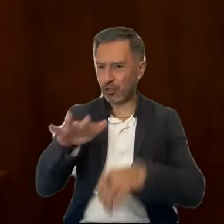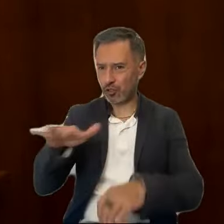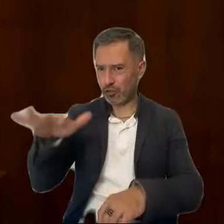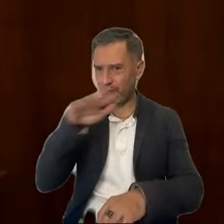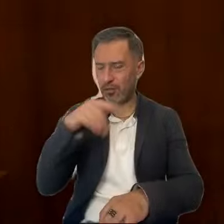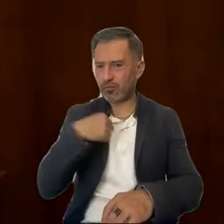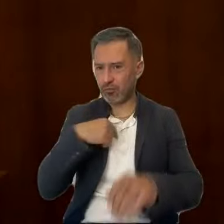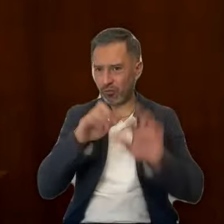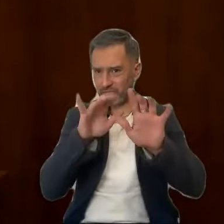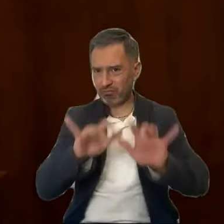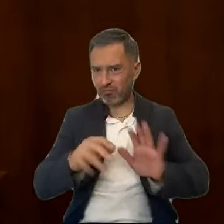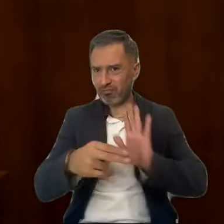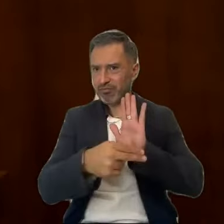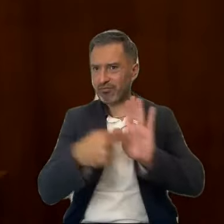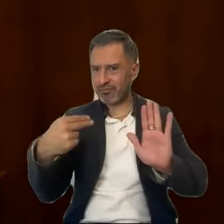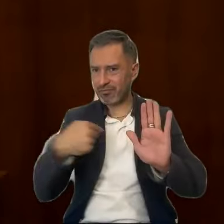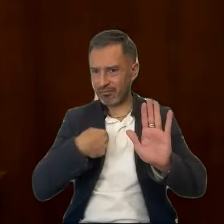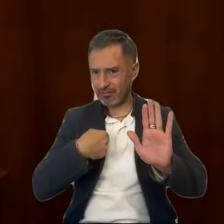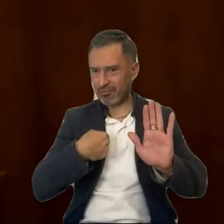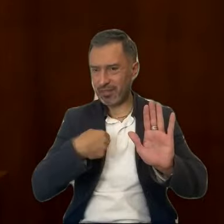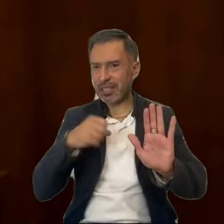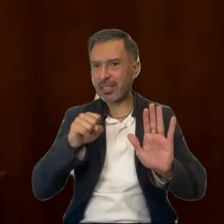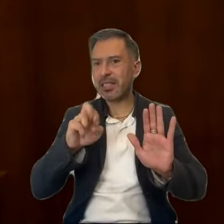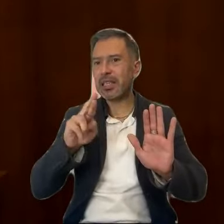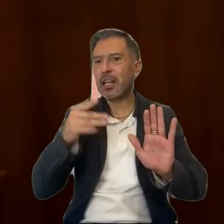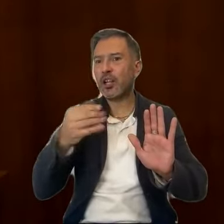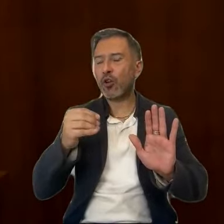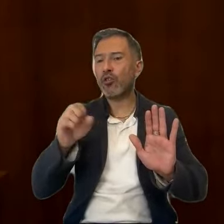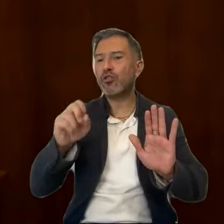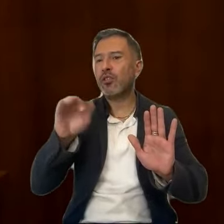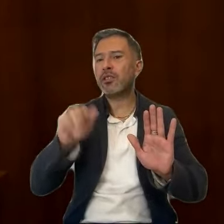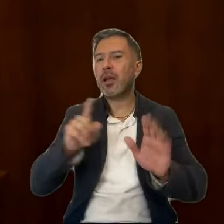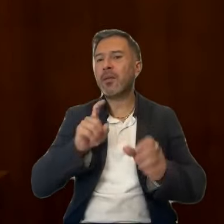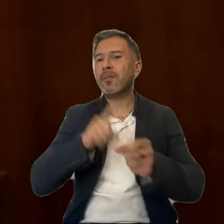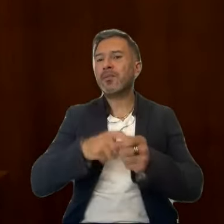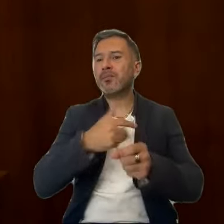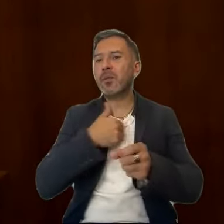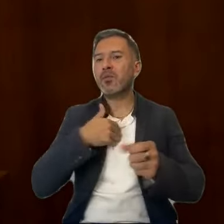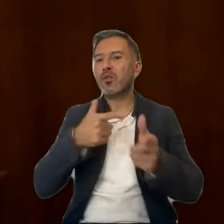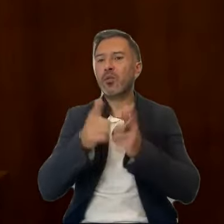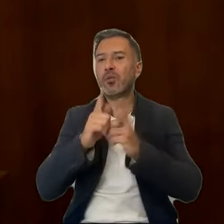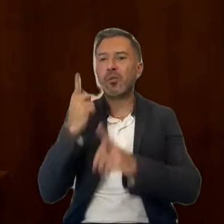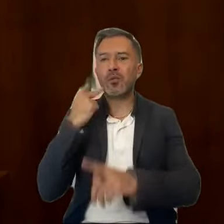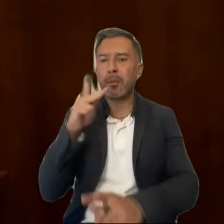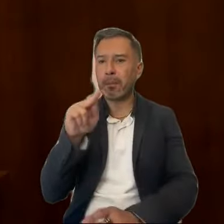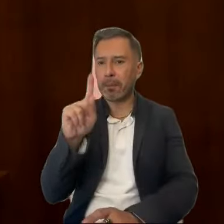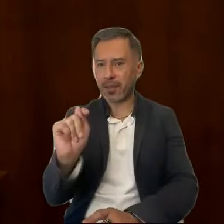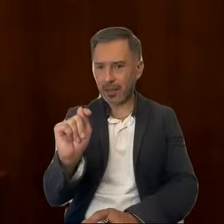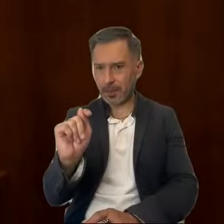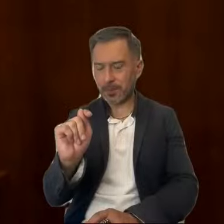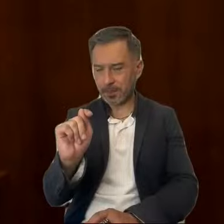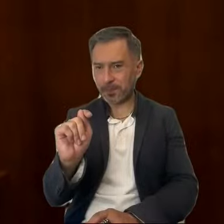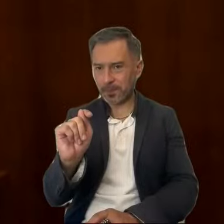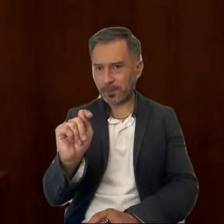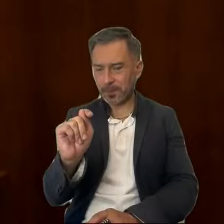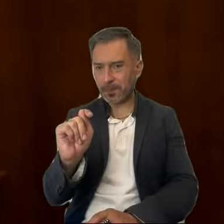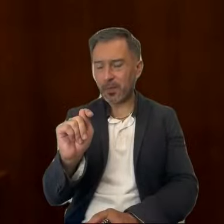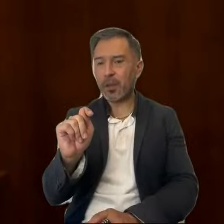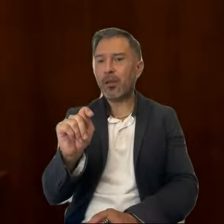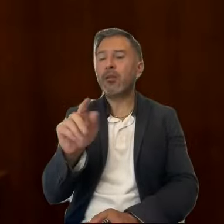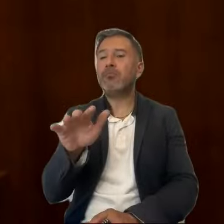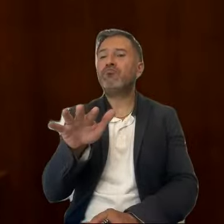Sosa, integrante del Grupo Parlamentario del Partido del Trabajo, someto a la elevada